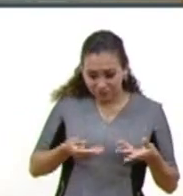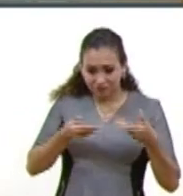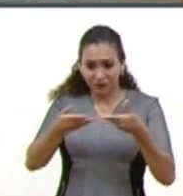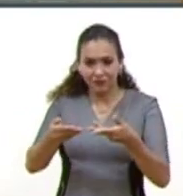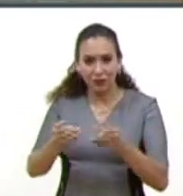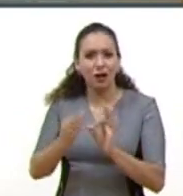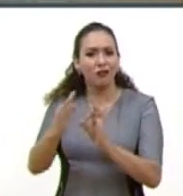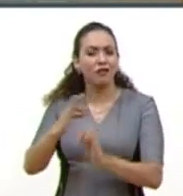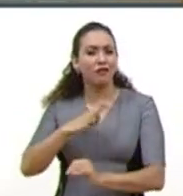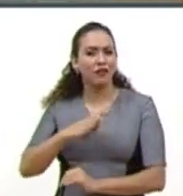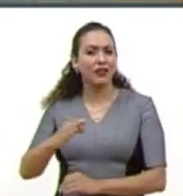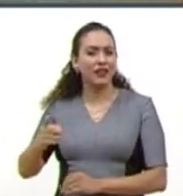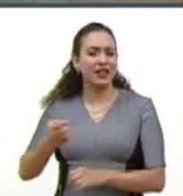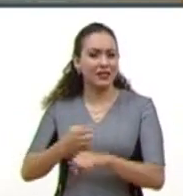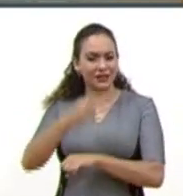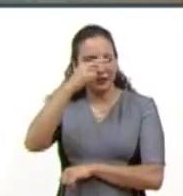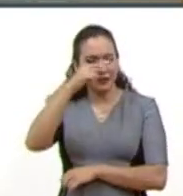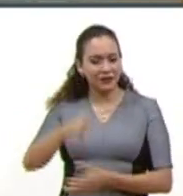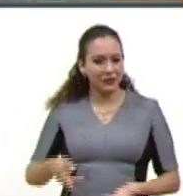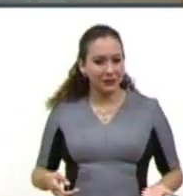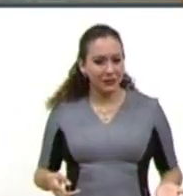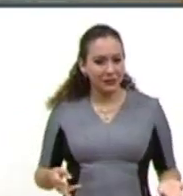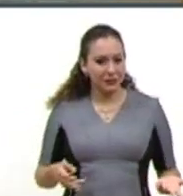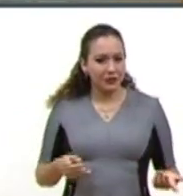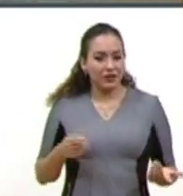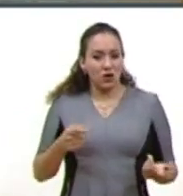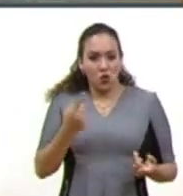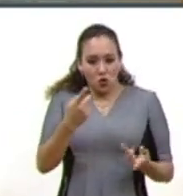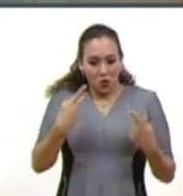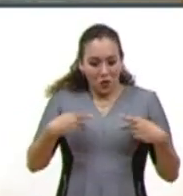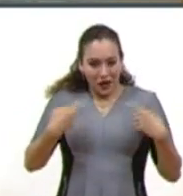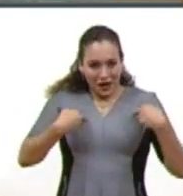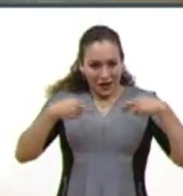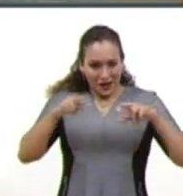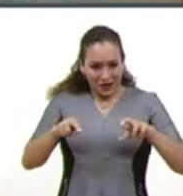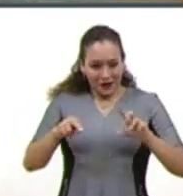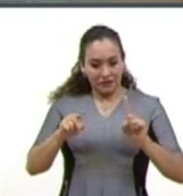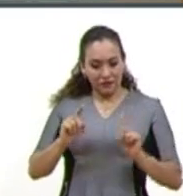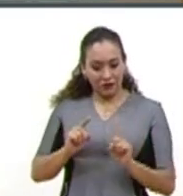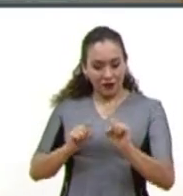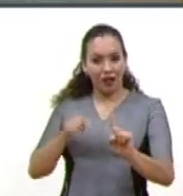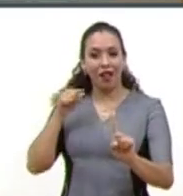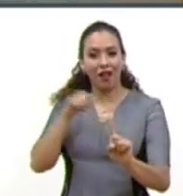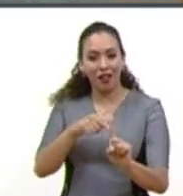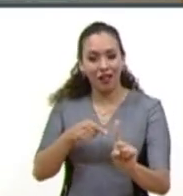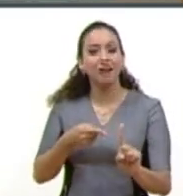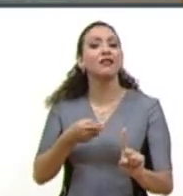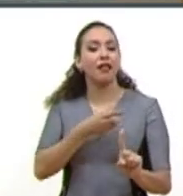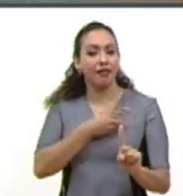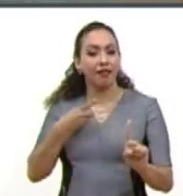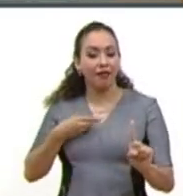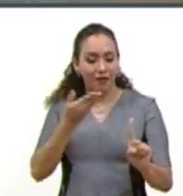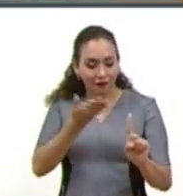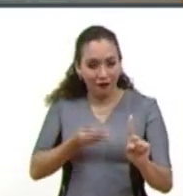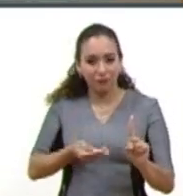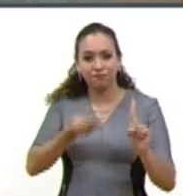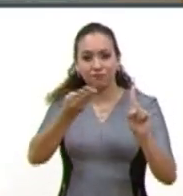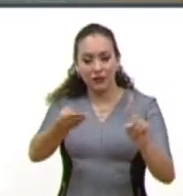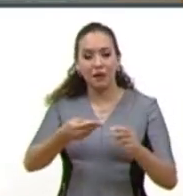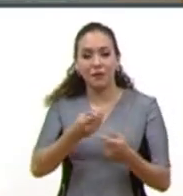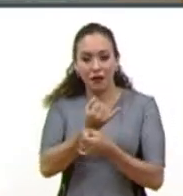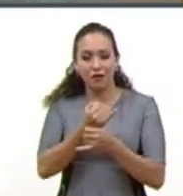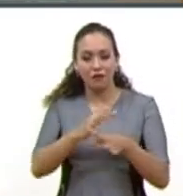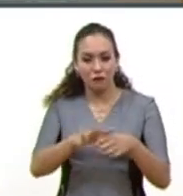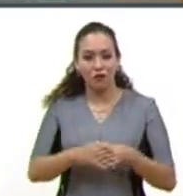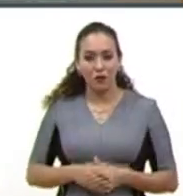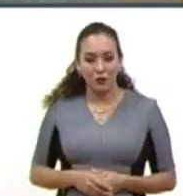el Estado de México. Es decir, el representante ante el Consejo Local tenía acreditada su personería en el